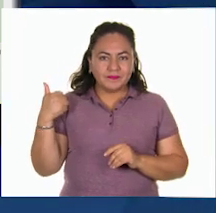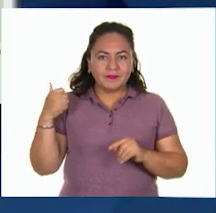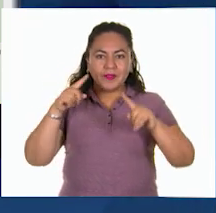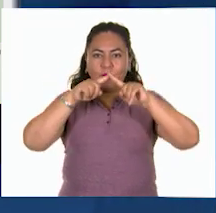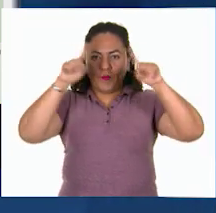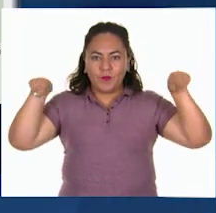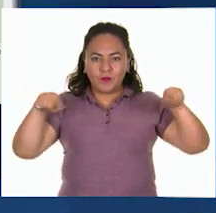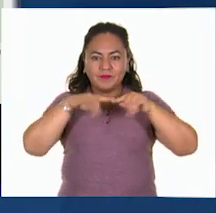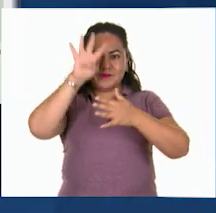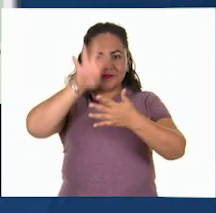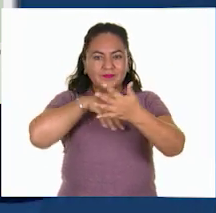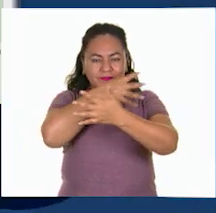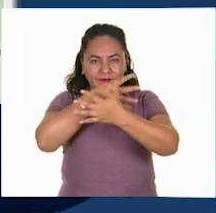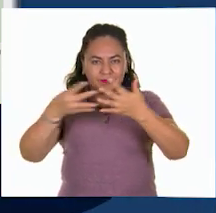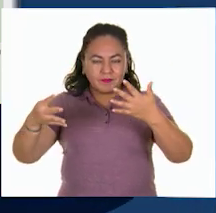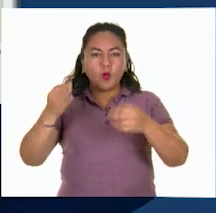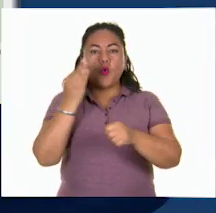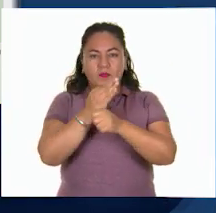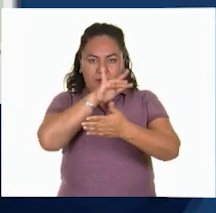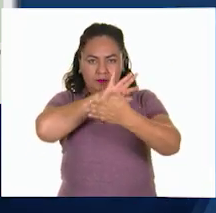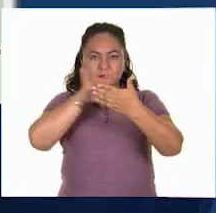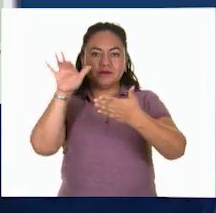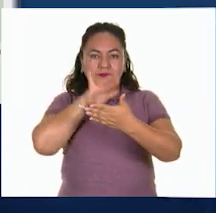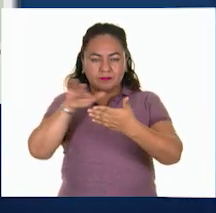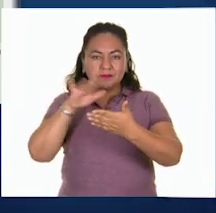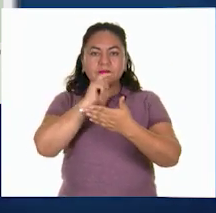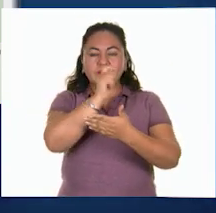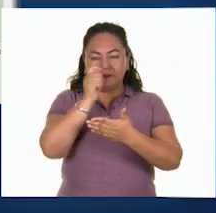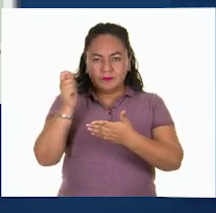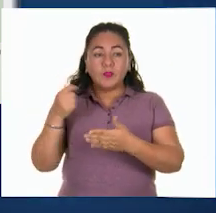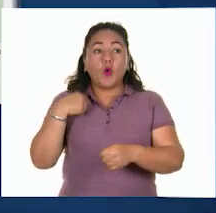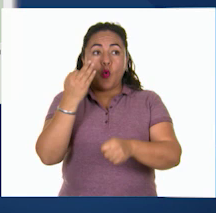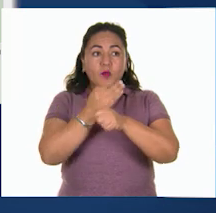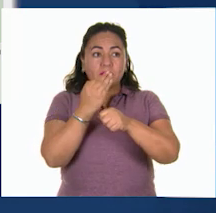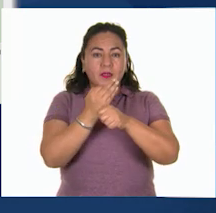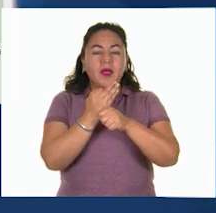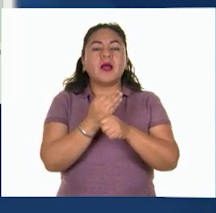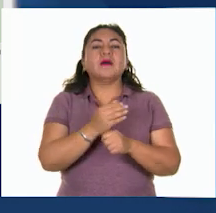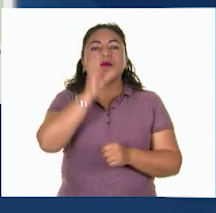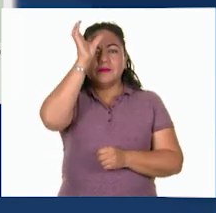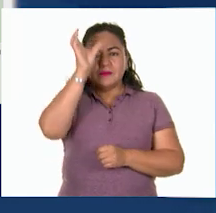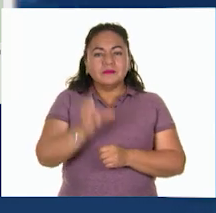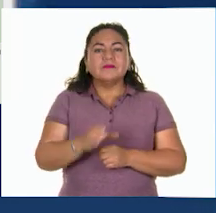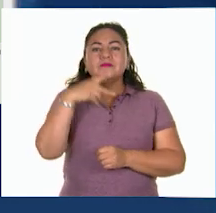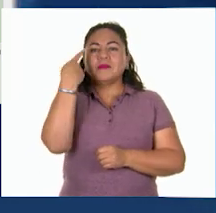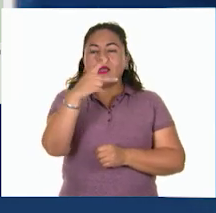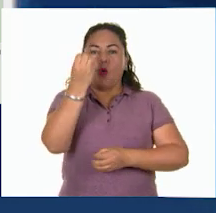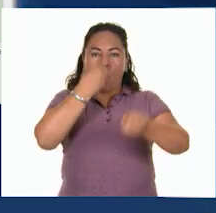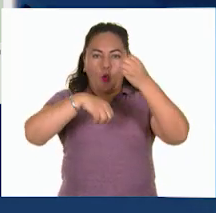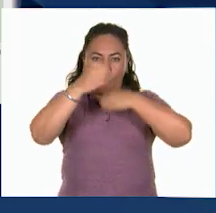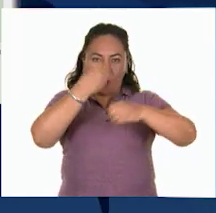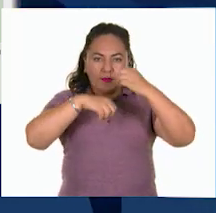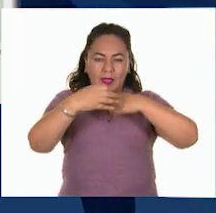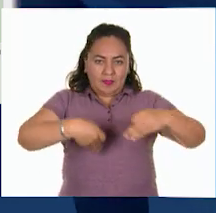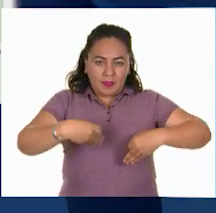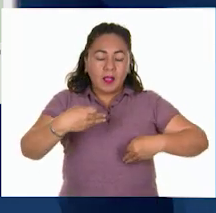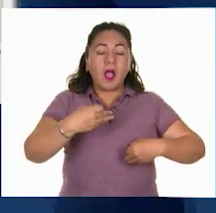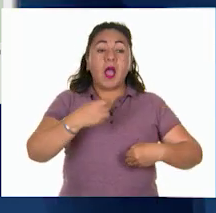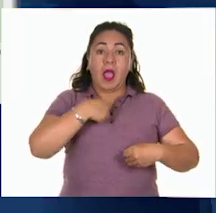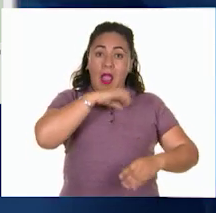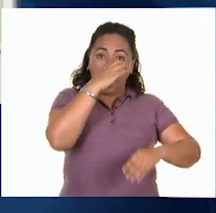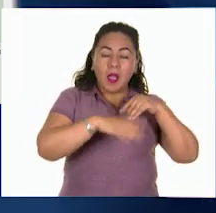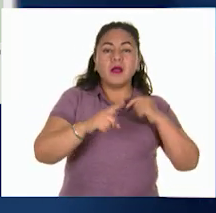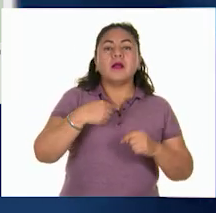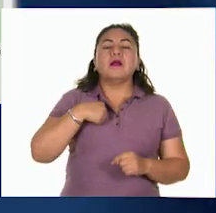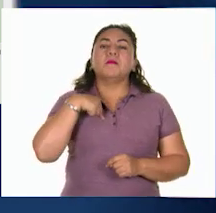este proyecto. Vamos a leerlo. Entonces, leeré la columna correspondiente a obra de teatro y María me va a ayudar con la del